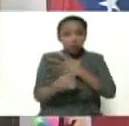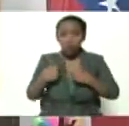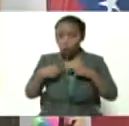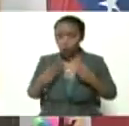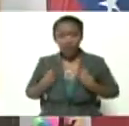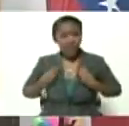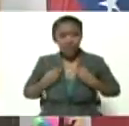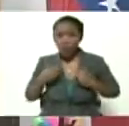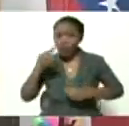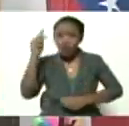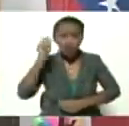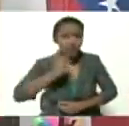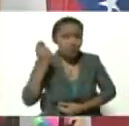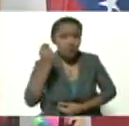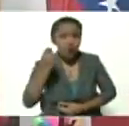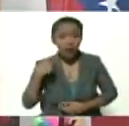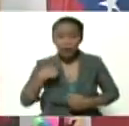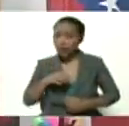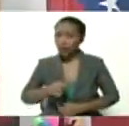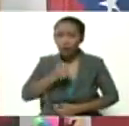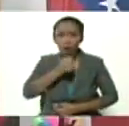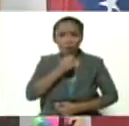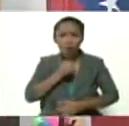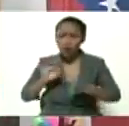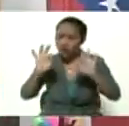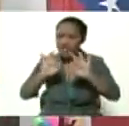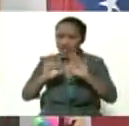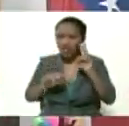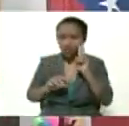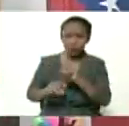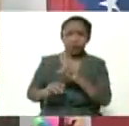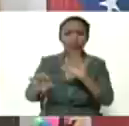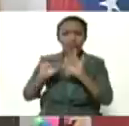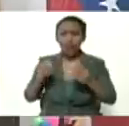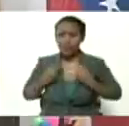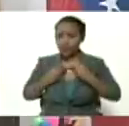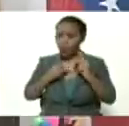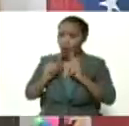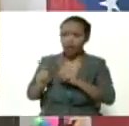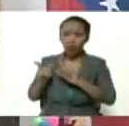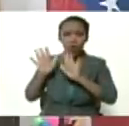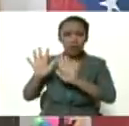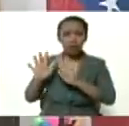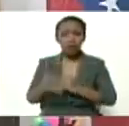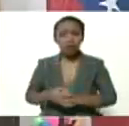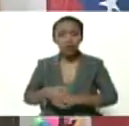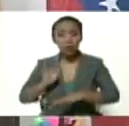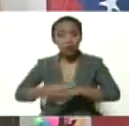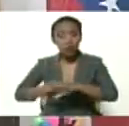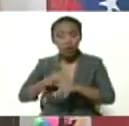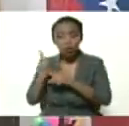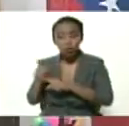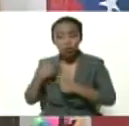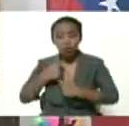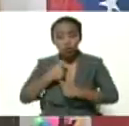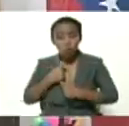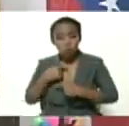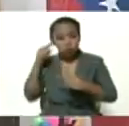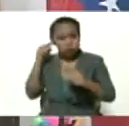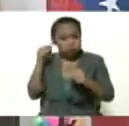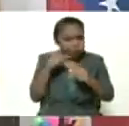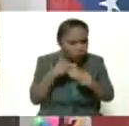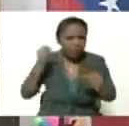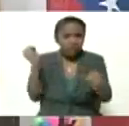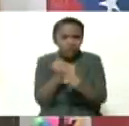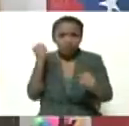ninguna generación. Ni nuestros abuelos, ni los abuelos de nuestros abuelos vivieron esto. Por eso es que yo me dedico a